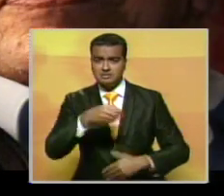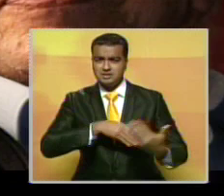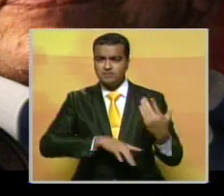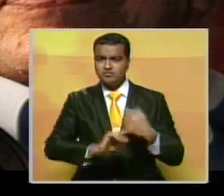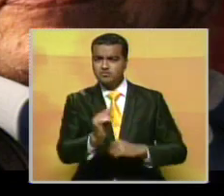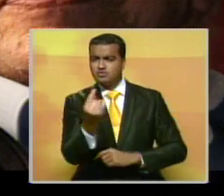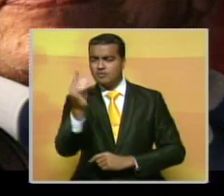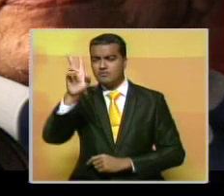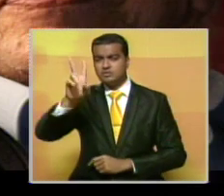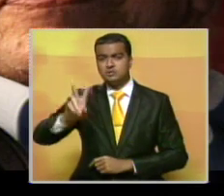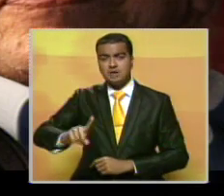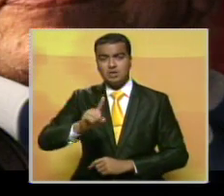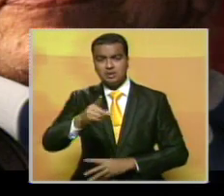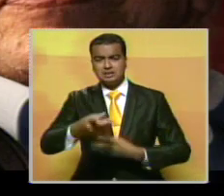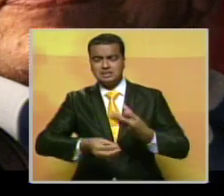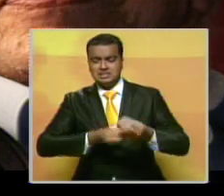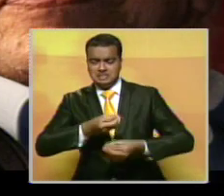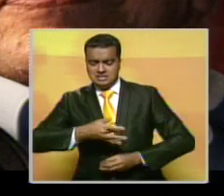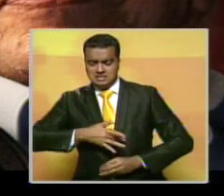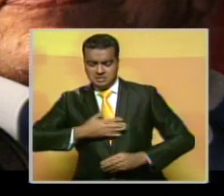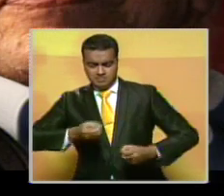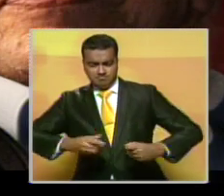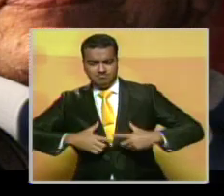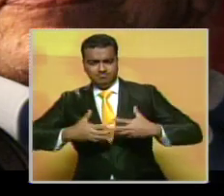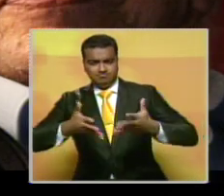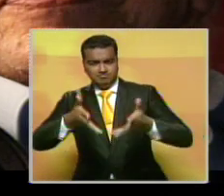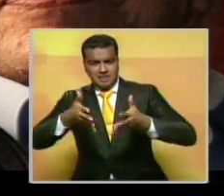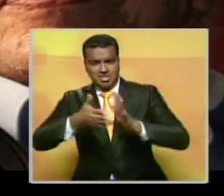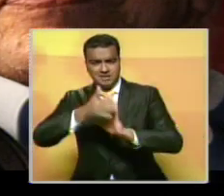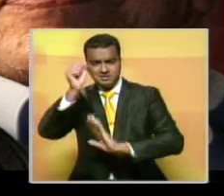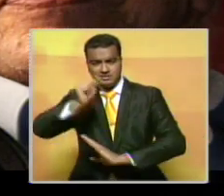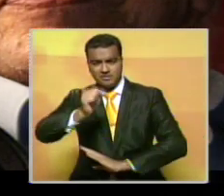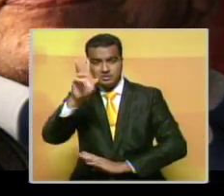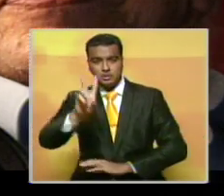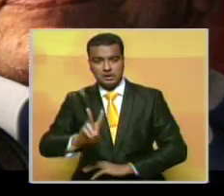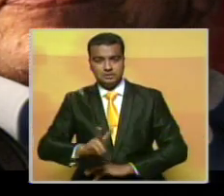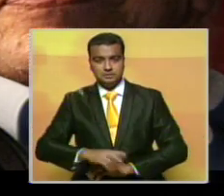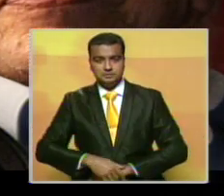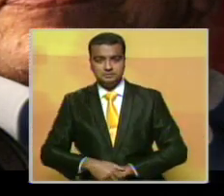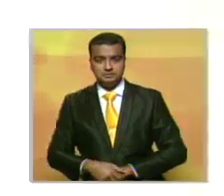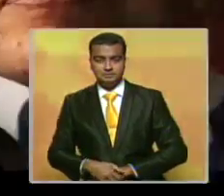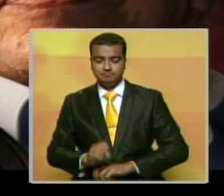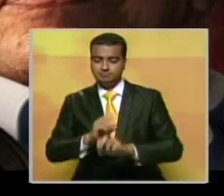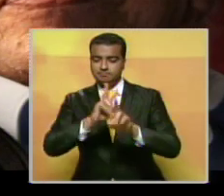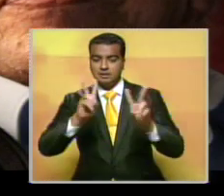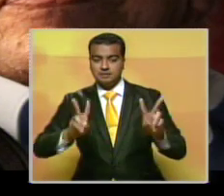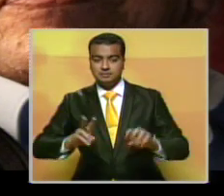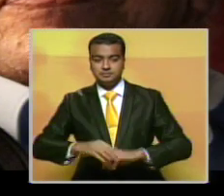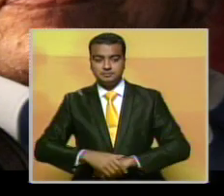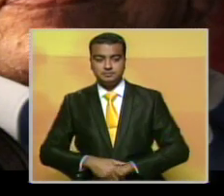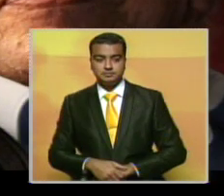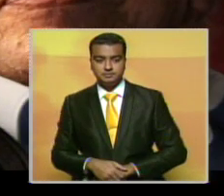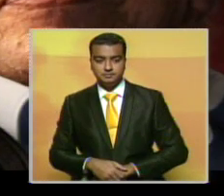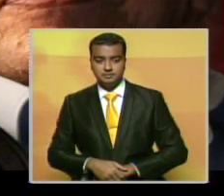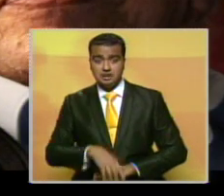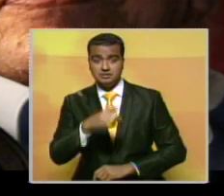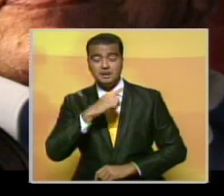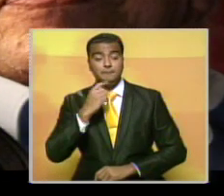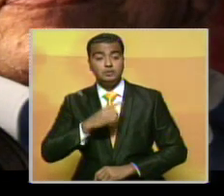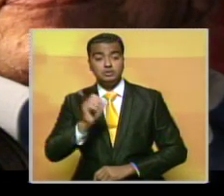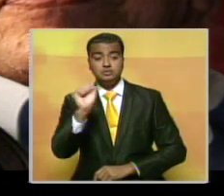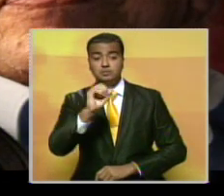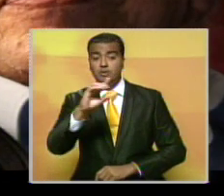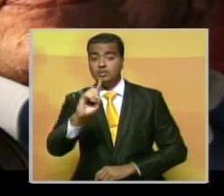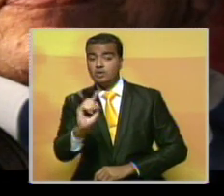esos venezolanos que te hacen sentir orgullosos de ser venezolano. Paz". Gustavo Aguado: "Murió Simón